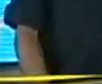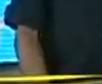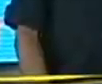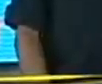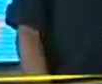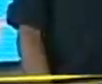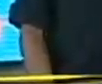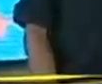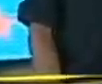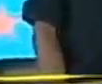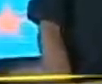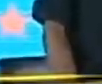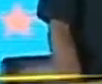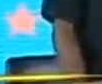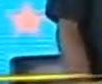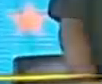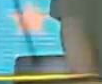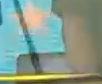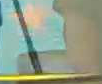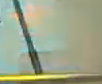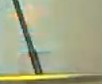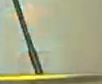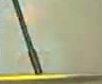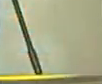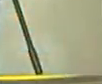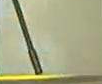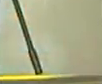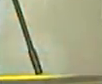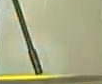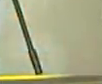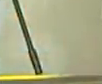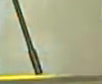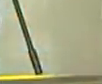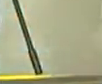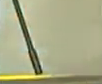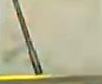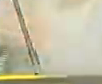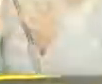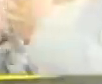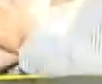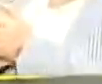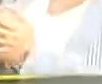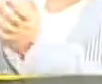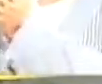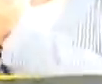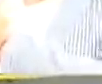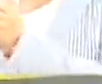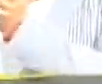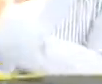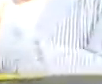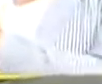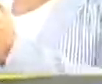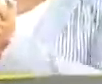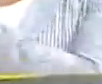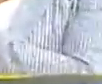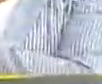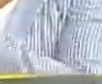en lo que será esta agenda de trabajo que inicia a esta hora, cuando se inicia también el año